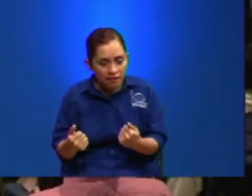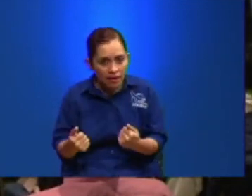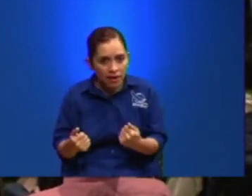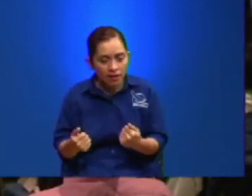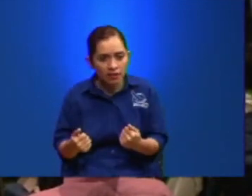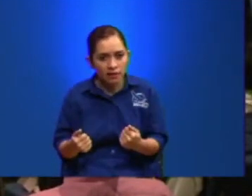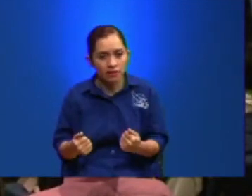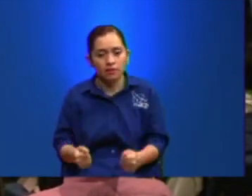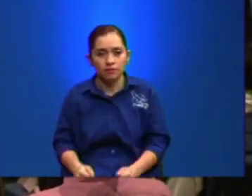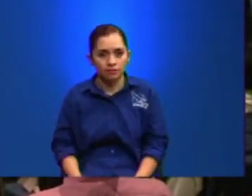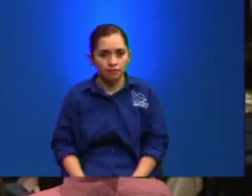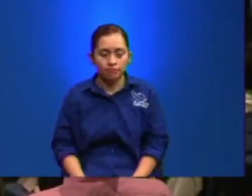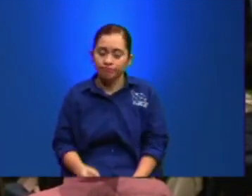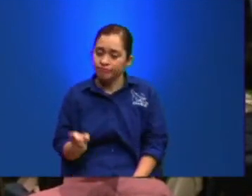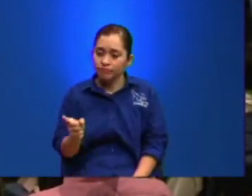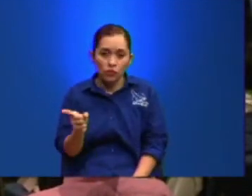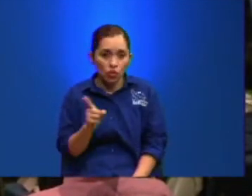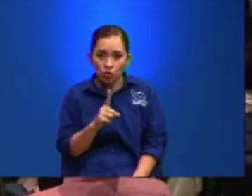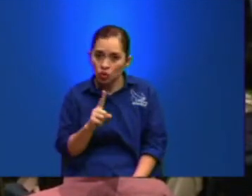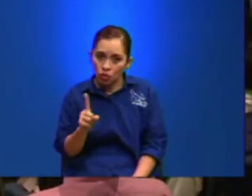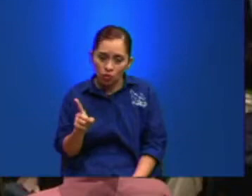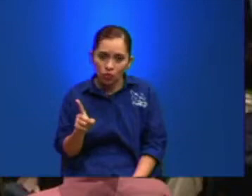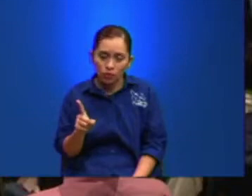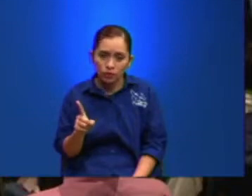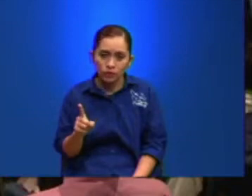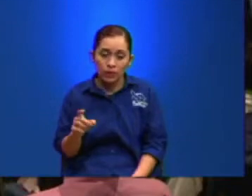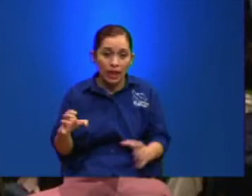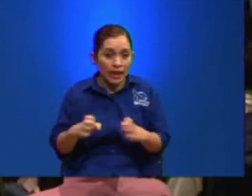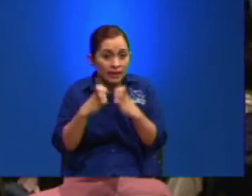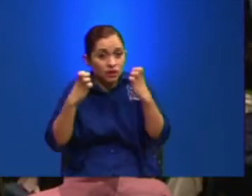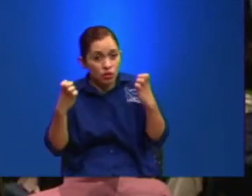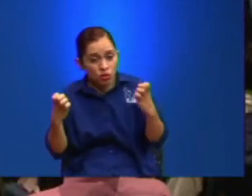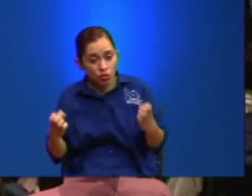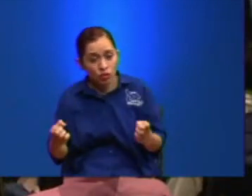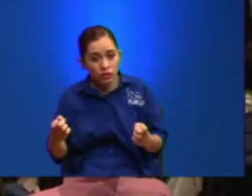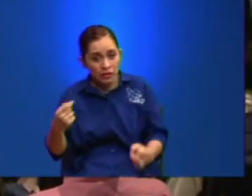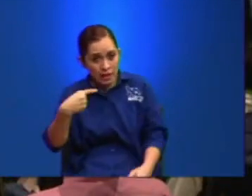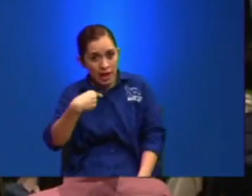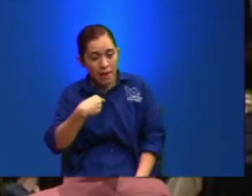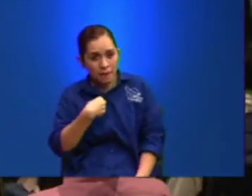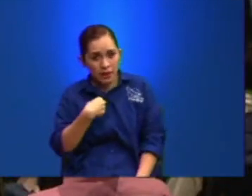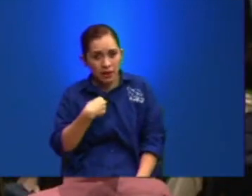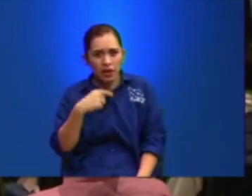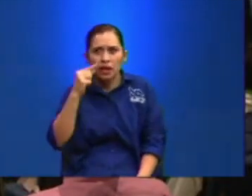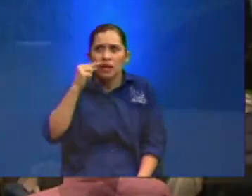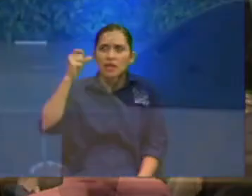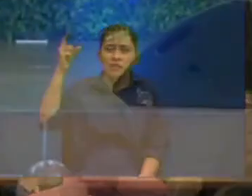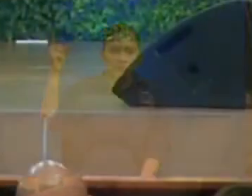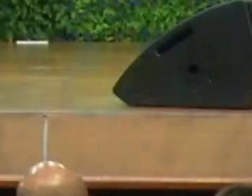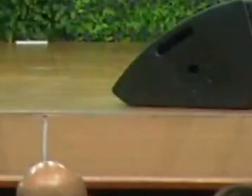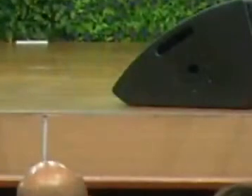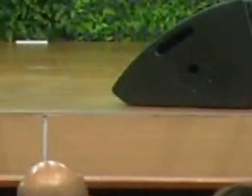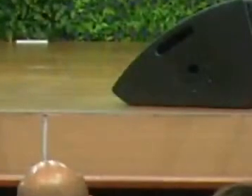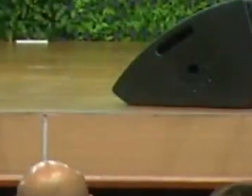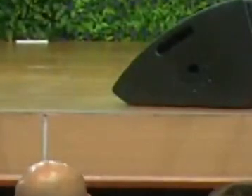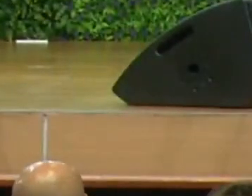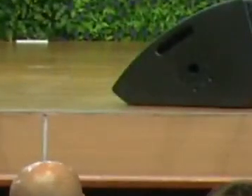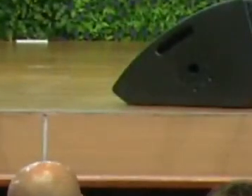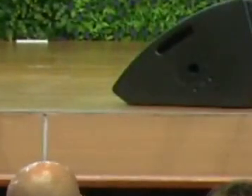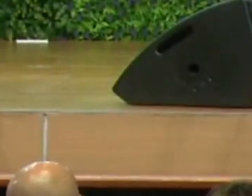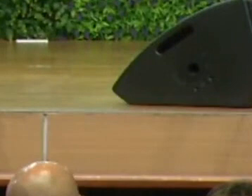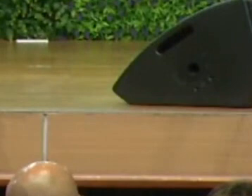hospitales y difícilmente salía y entonces a mí me el señor me abrió las puertas en una empresa